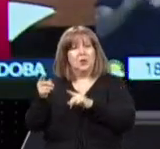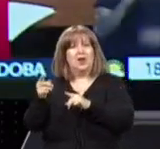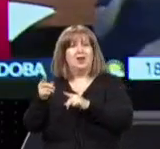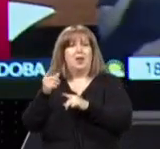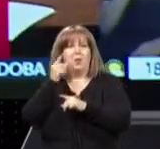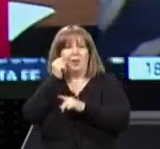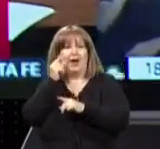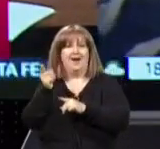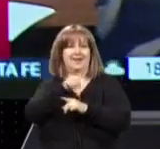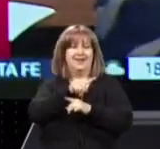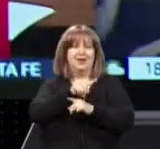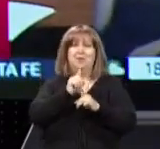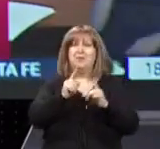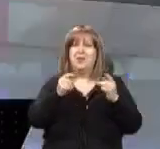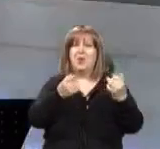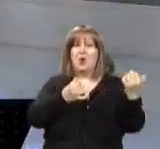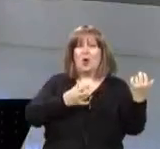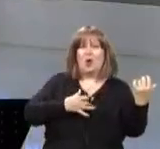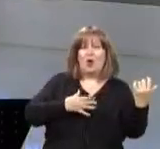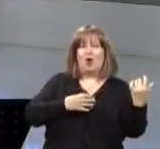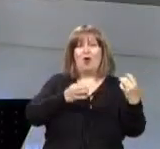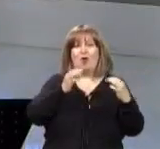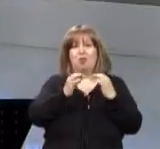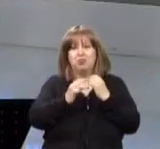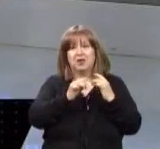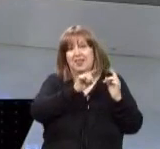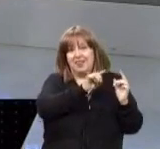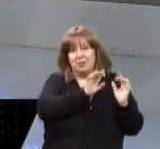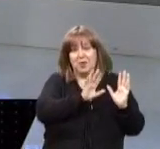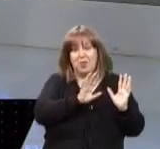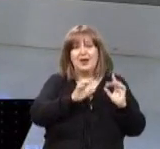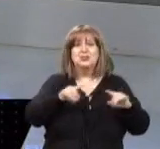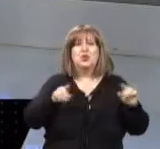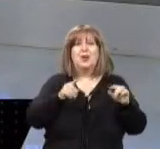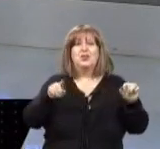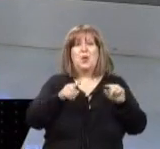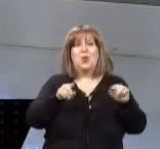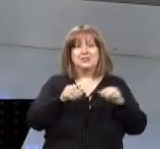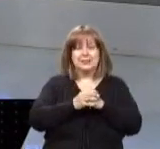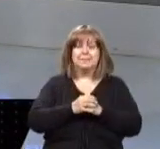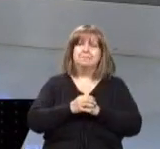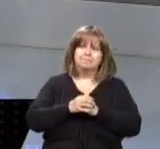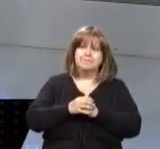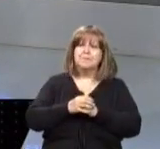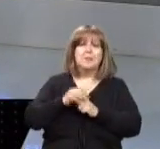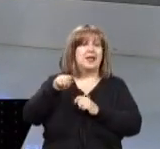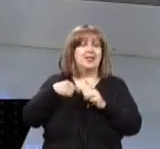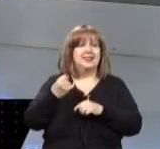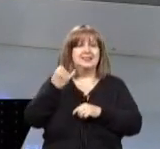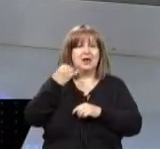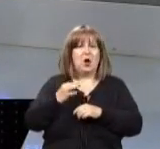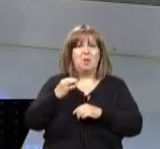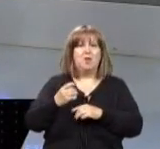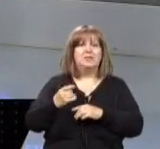¿verdad? Exactamente. Sí, sí, ahora, lo hemos hablado en otras notas, en los derechos, en la Carta de Derechos Universales de la ONU, el primer derecho es el derecho